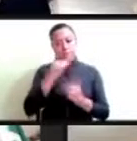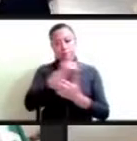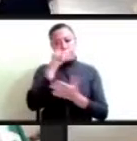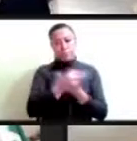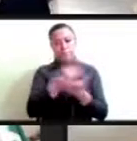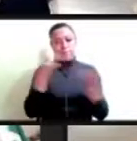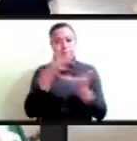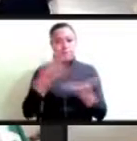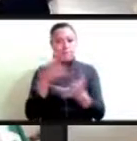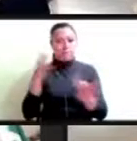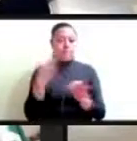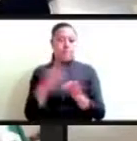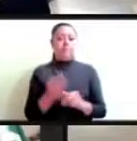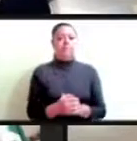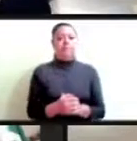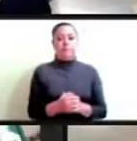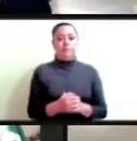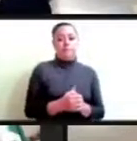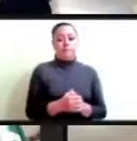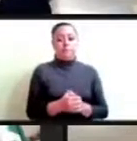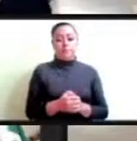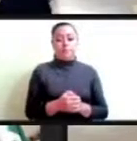lugar.